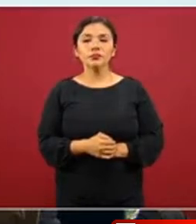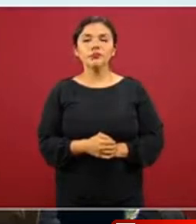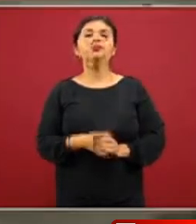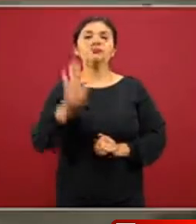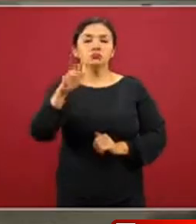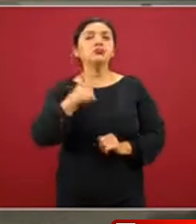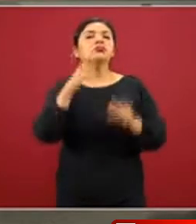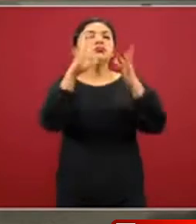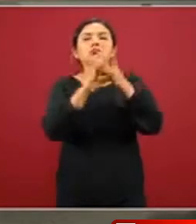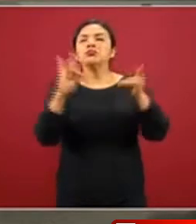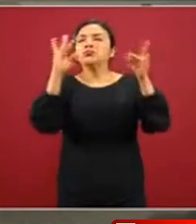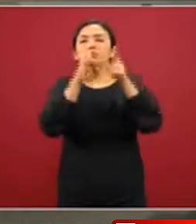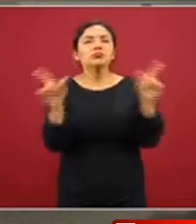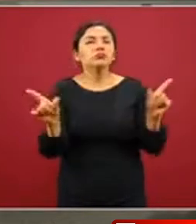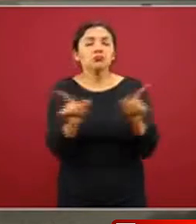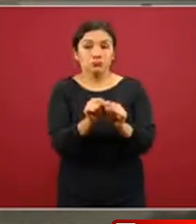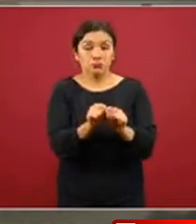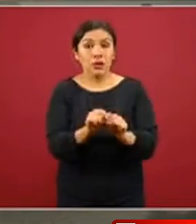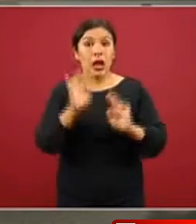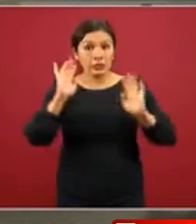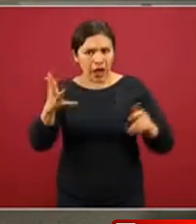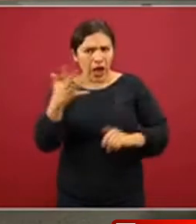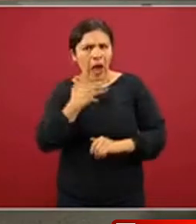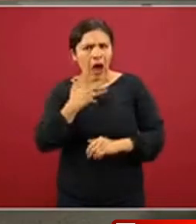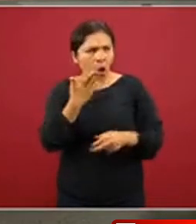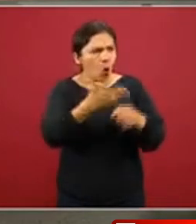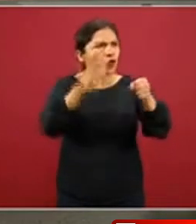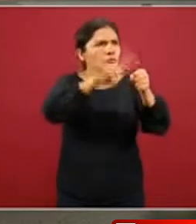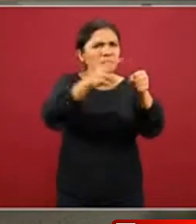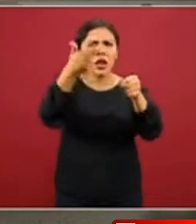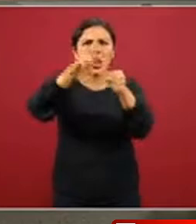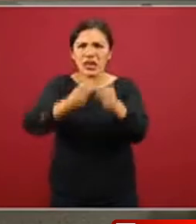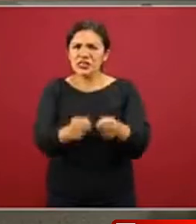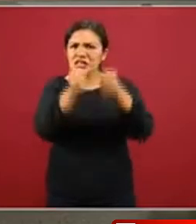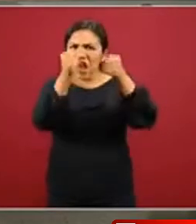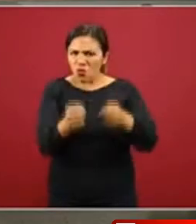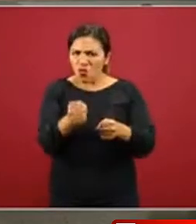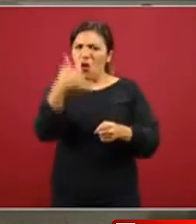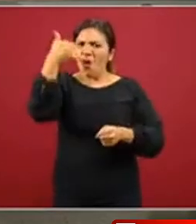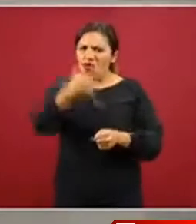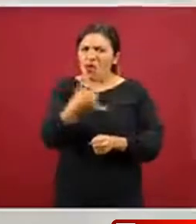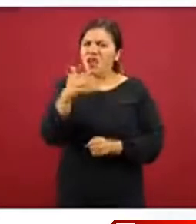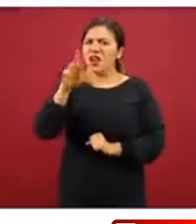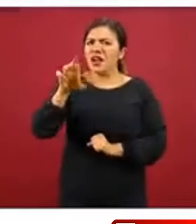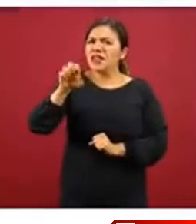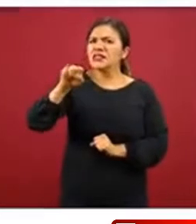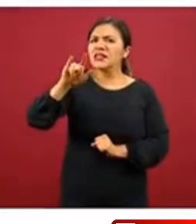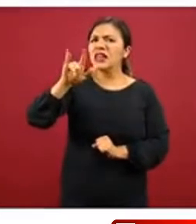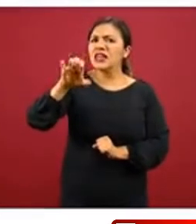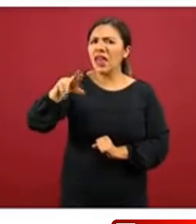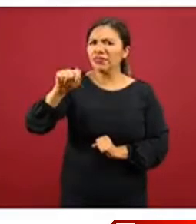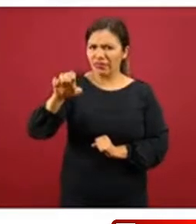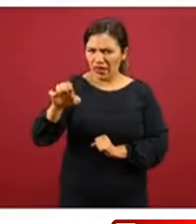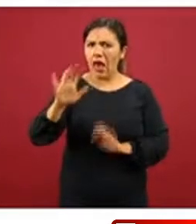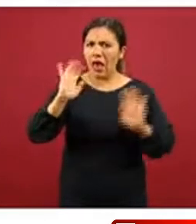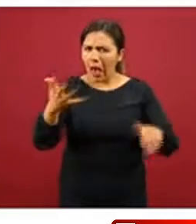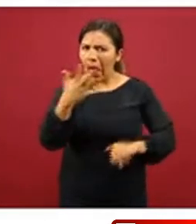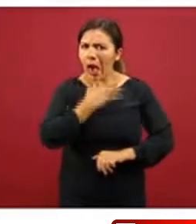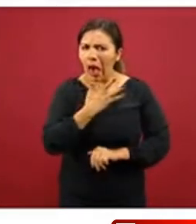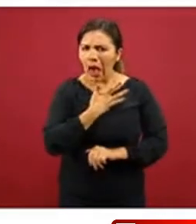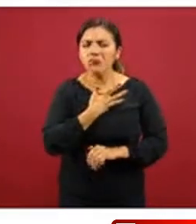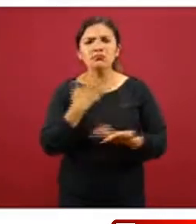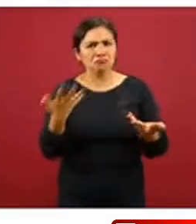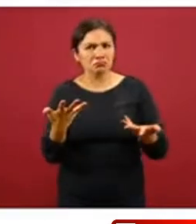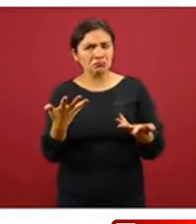hablar un poquito nada más. Si ya tenemos hospitales seguros y resilientes, lo menos que se debería de hacer